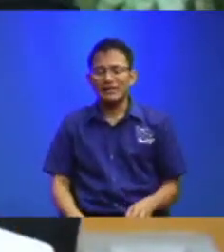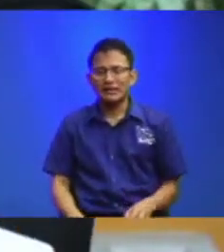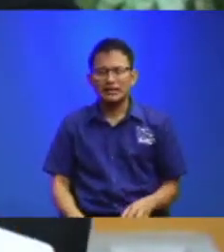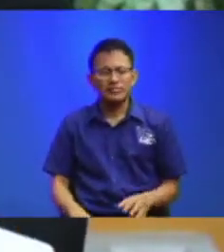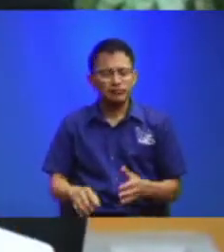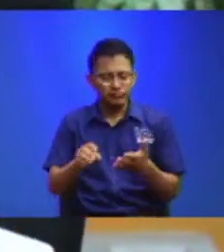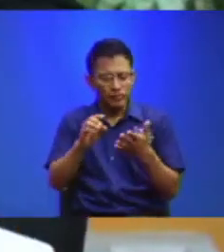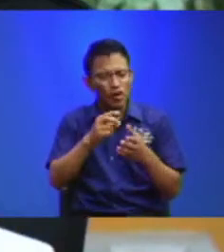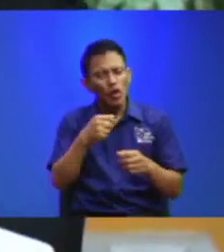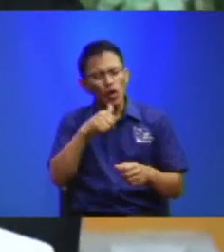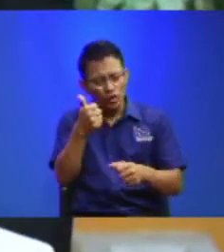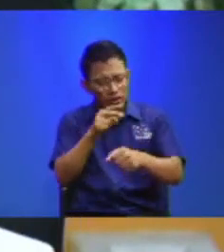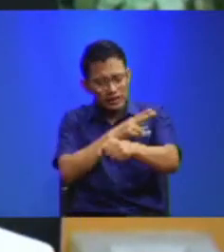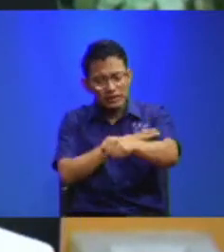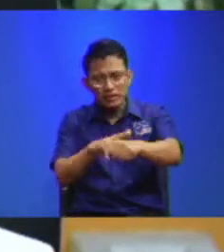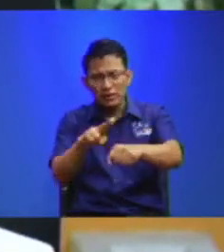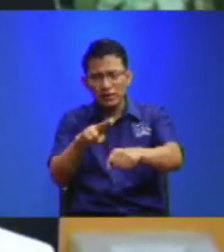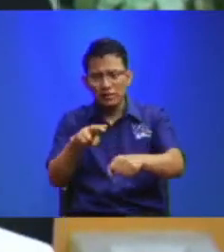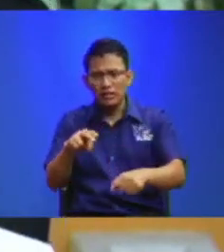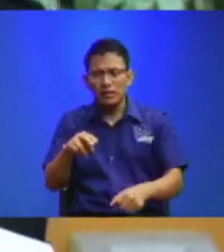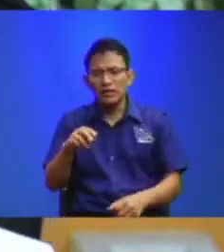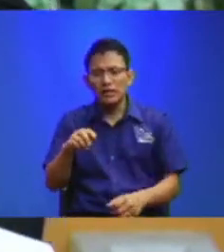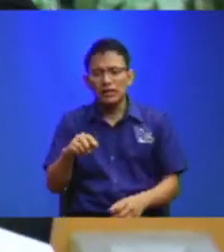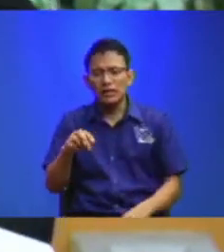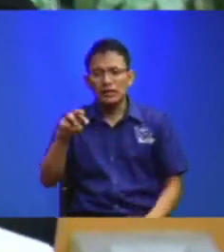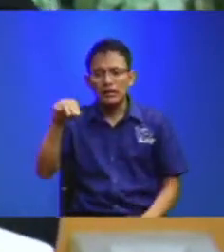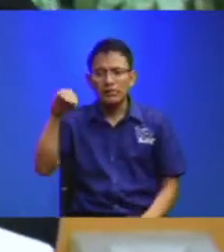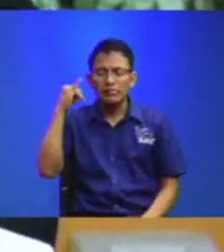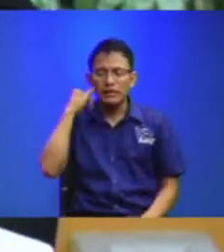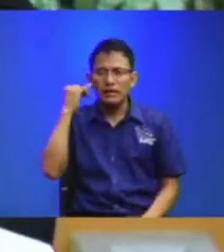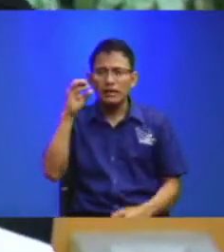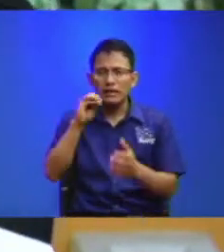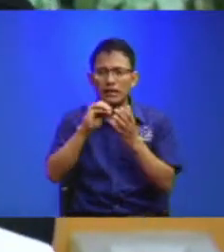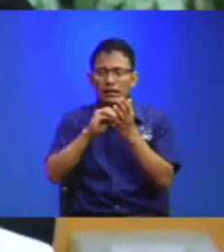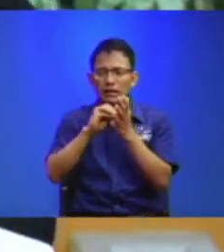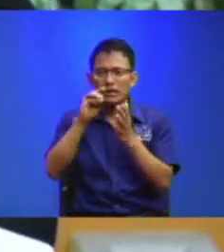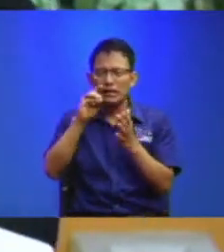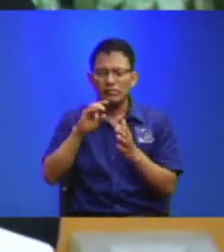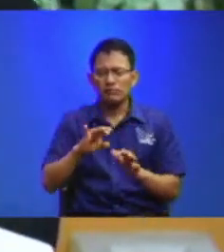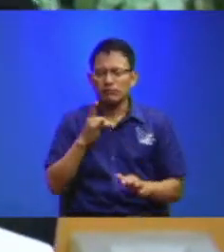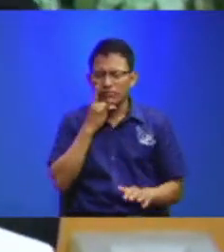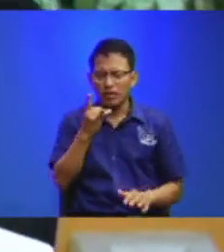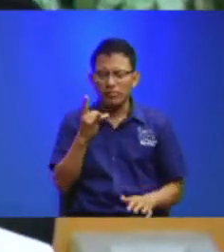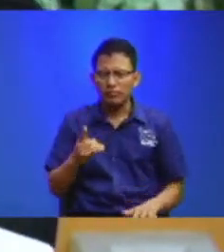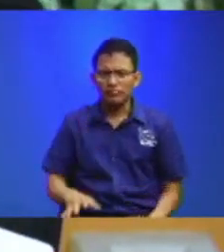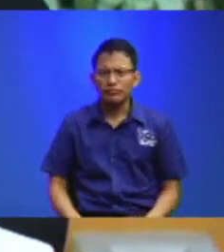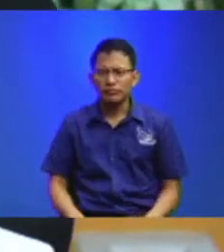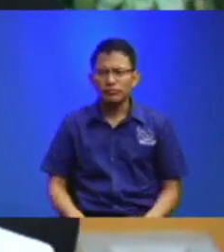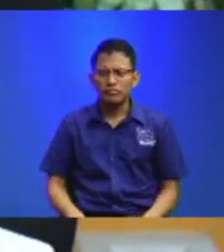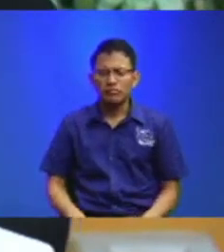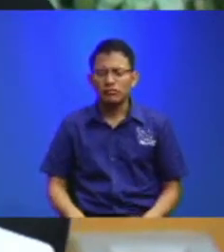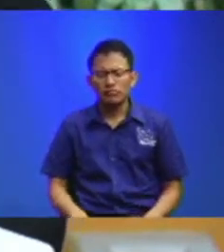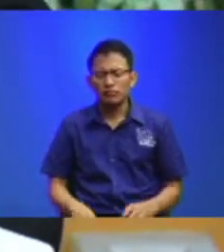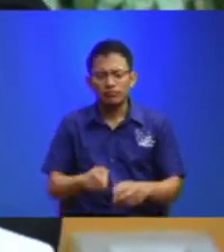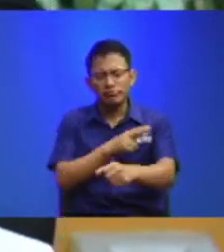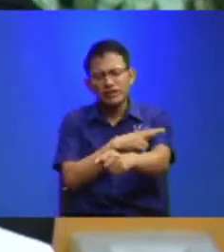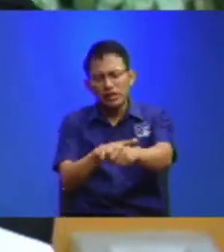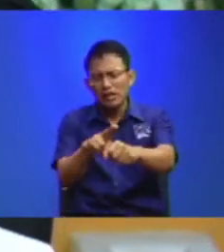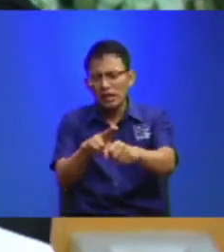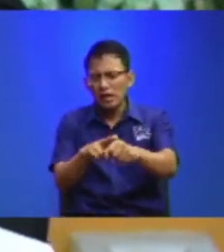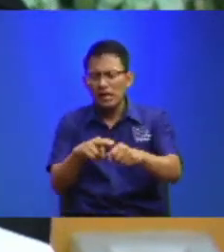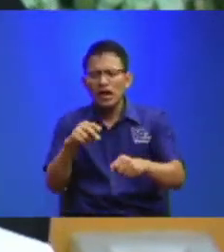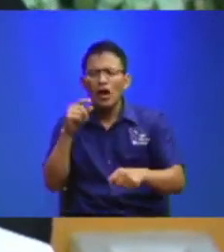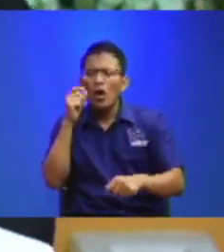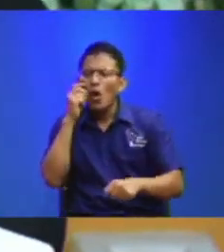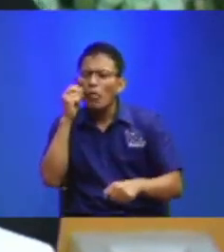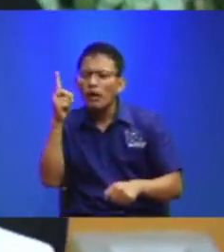llama Micaías en el libro de los jueces. Este hombre le robó plata a su mamá